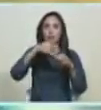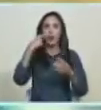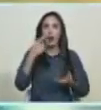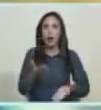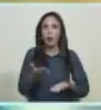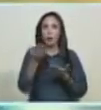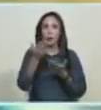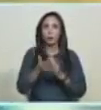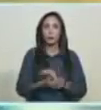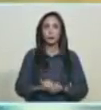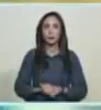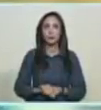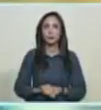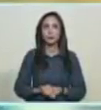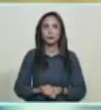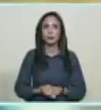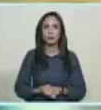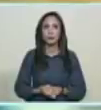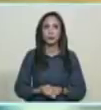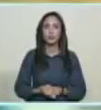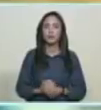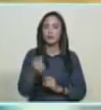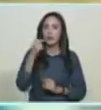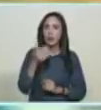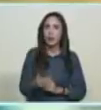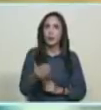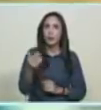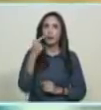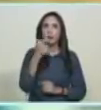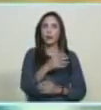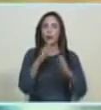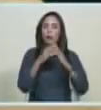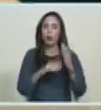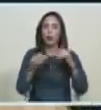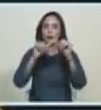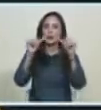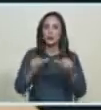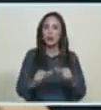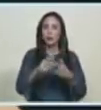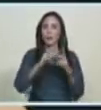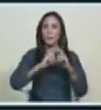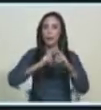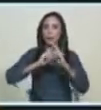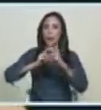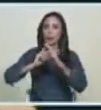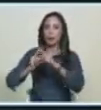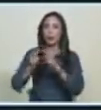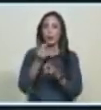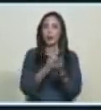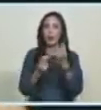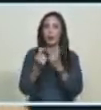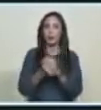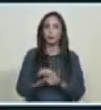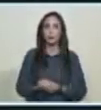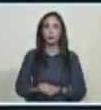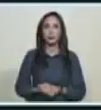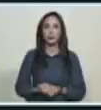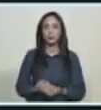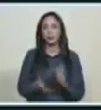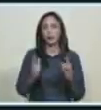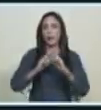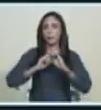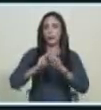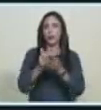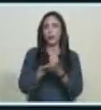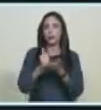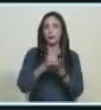de base sólida para el sistema crediticio y para que usted pueda obtener crédito